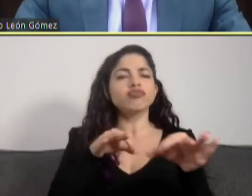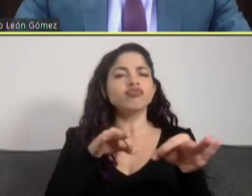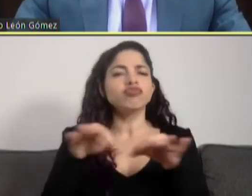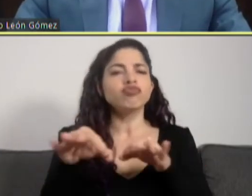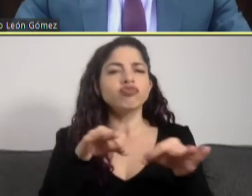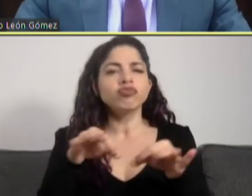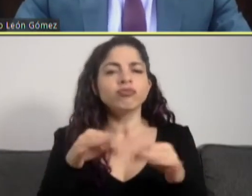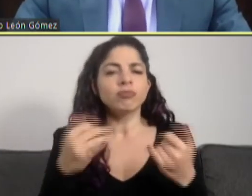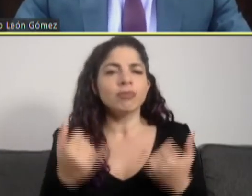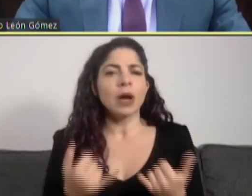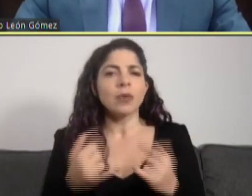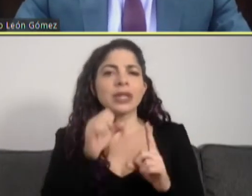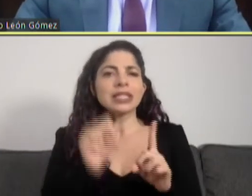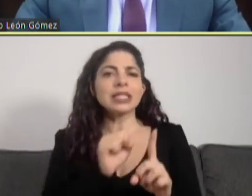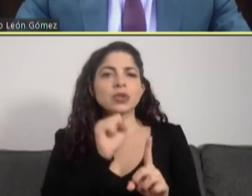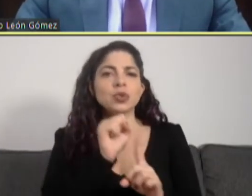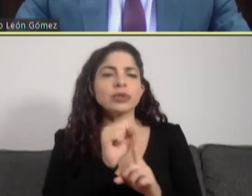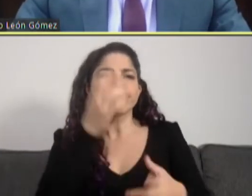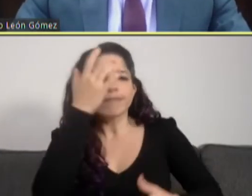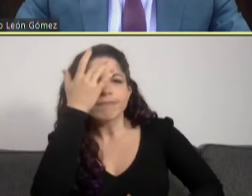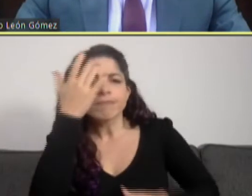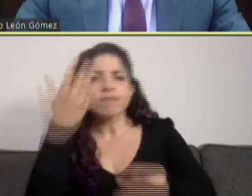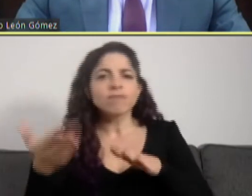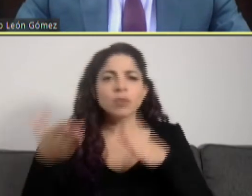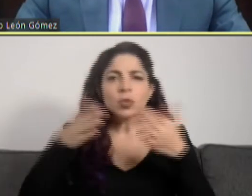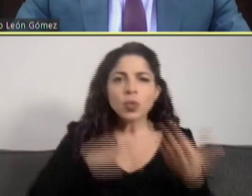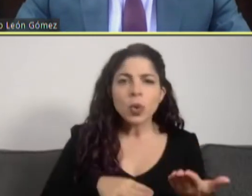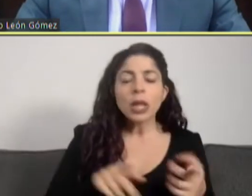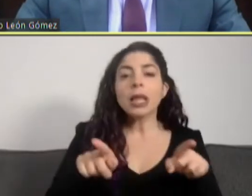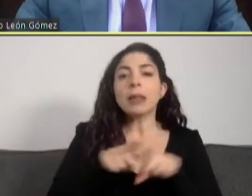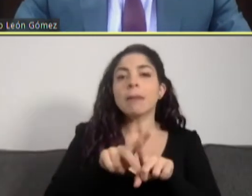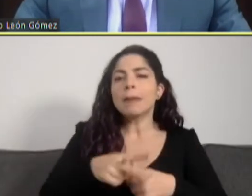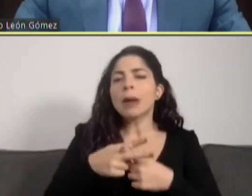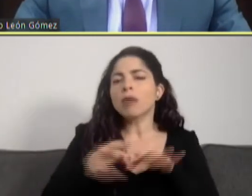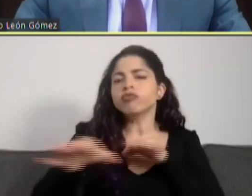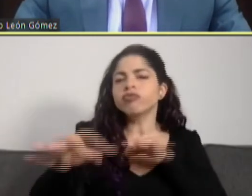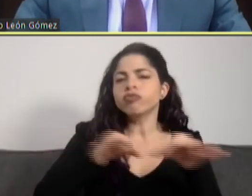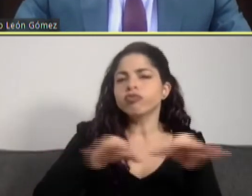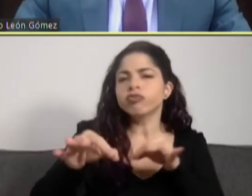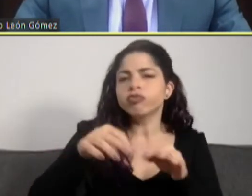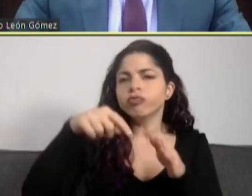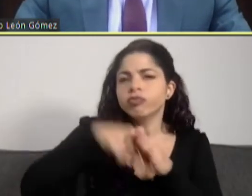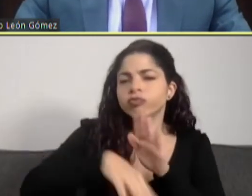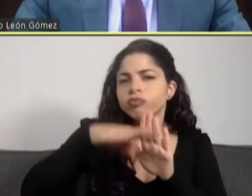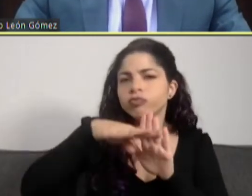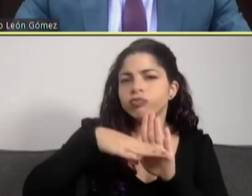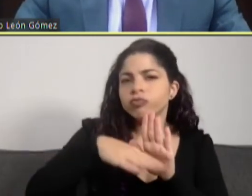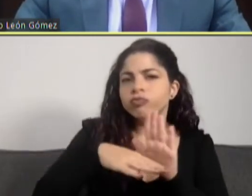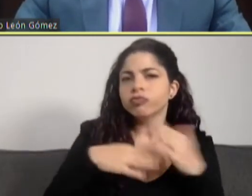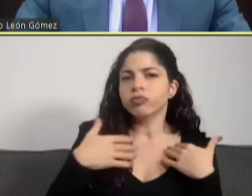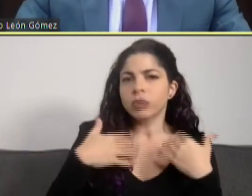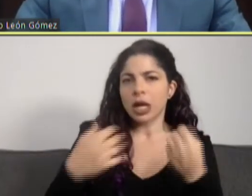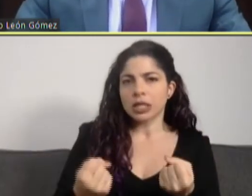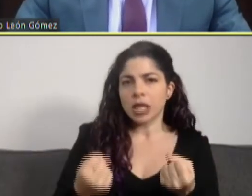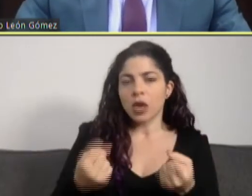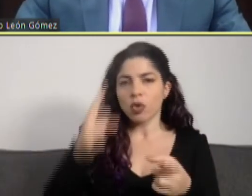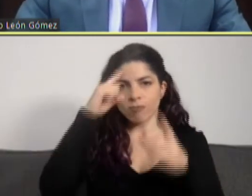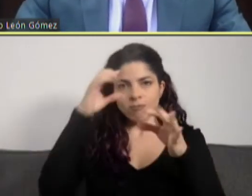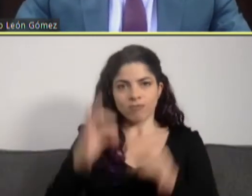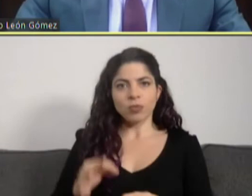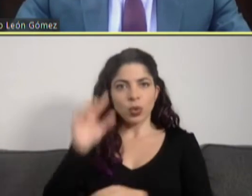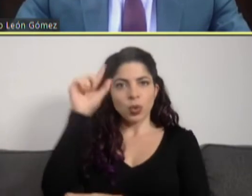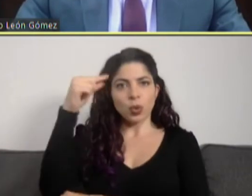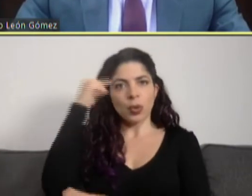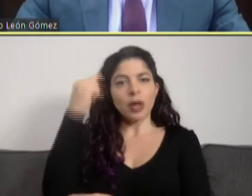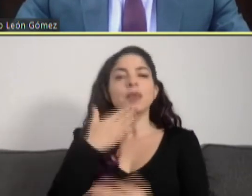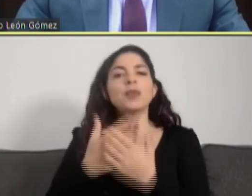la situación de casos y fallecimientos e iniciará con el detalle de las medidas sanitarias tomadas por el gobierno de la República.